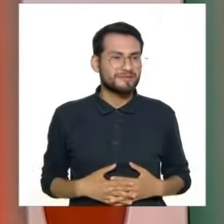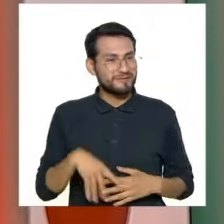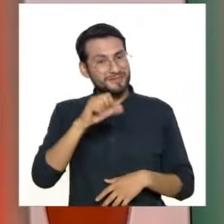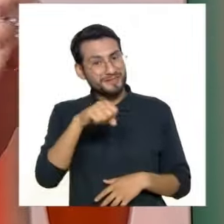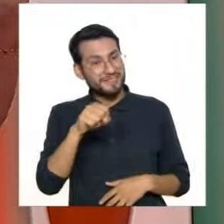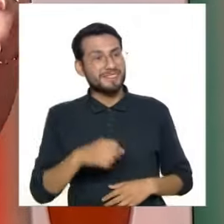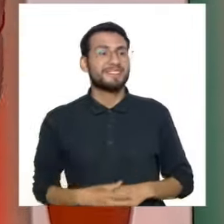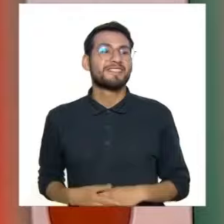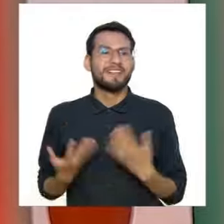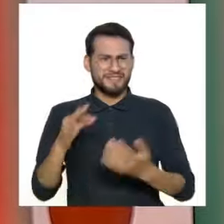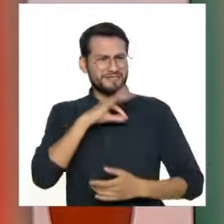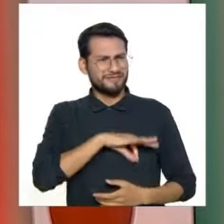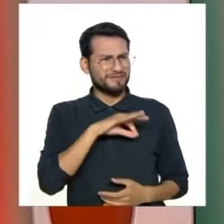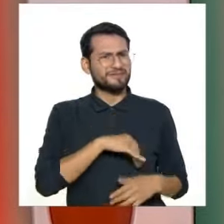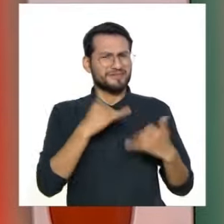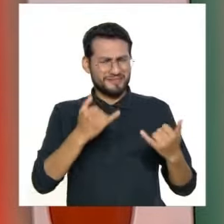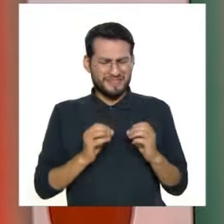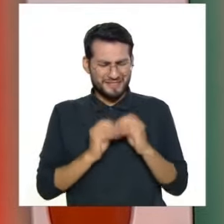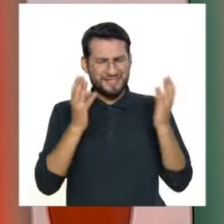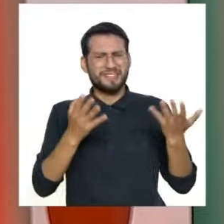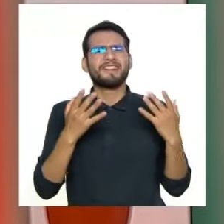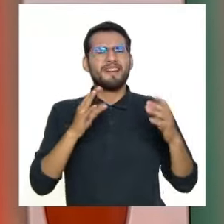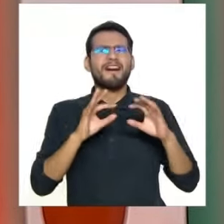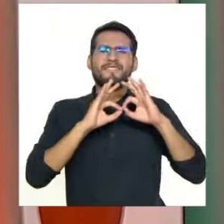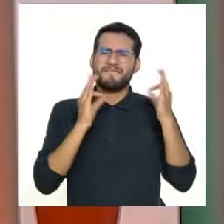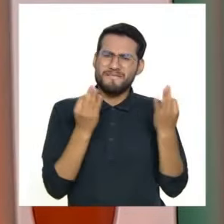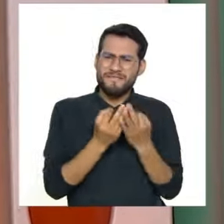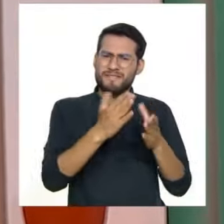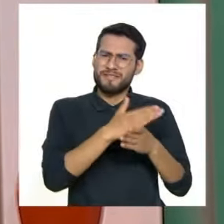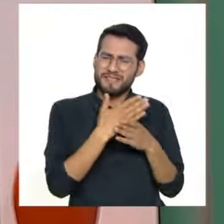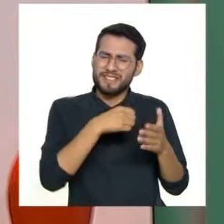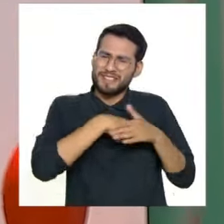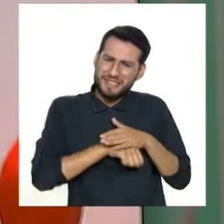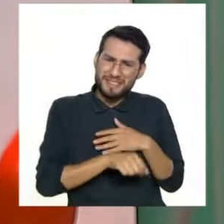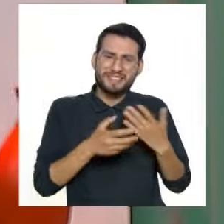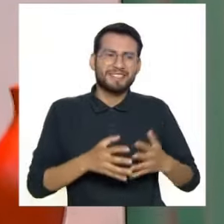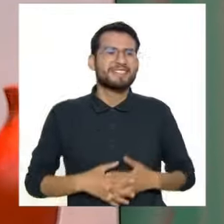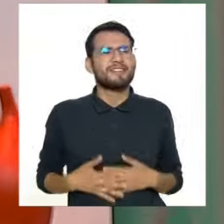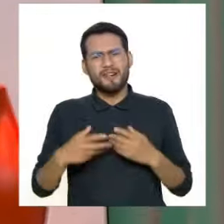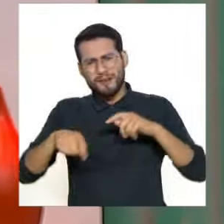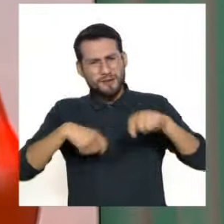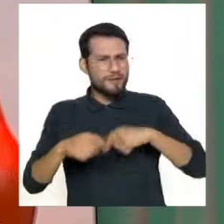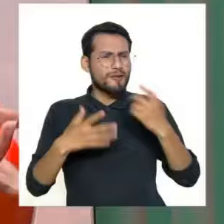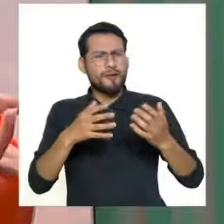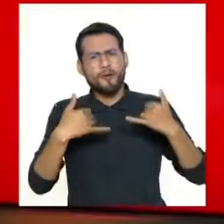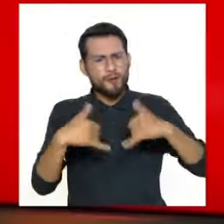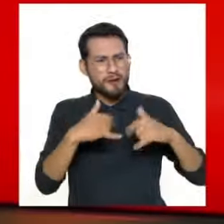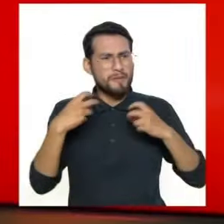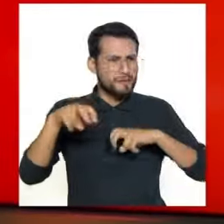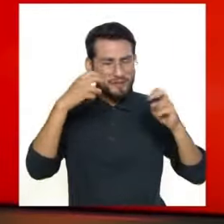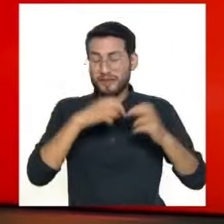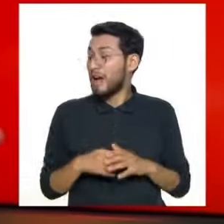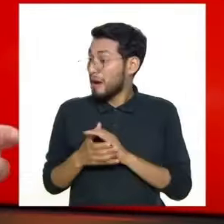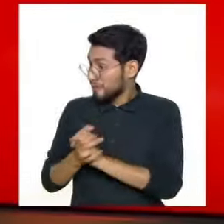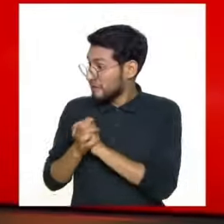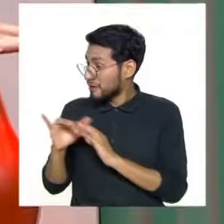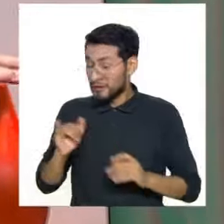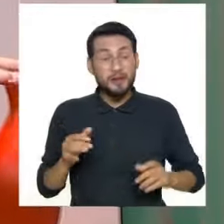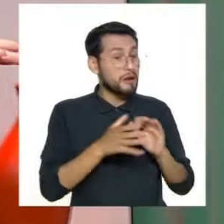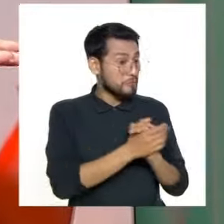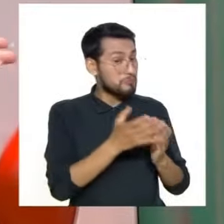supuesto que sí aprovechen estos días de compartir con la familia con los hijos cocinar juntos jugar amigos